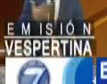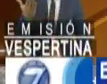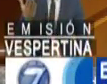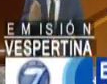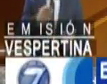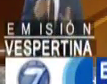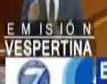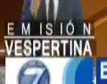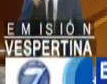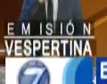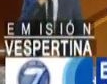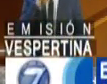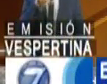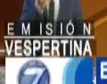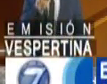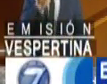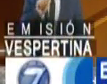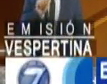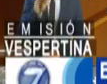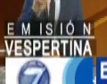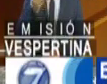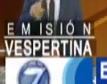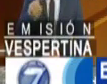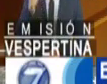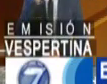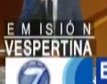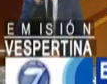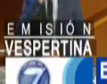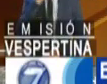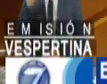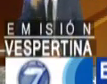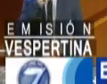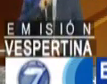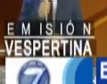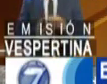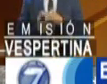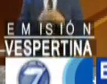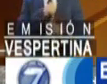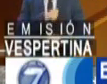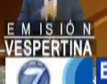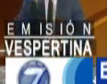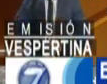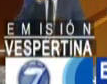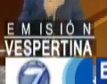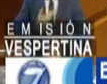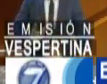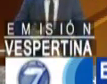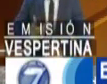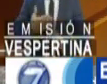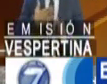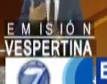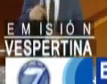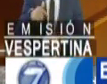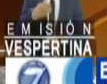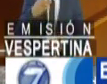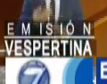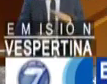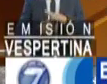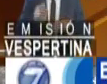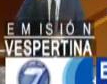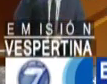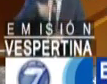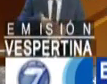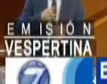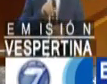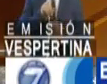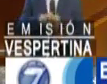Rojas Hernández, presidenta de la Cámara de Diputados. Distinguidos y distinguidas integrantes de la mesa directiva de